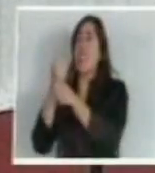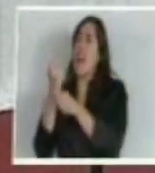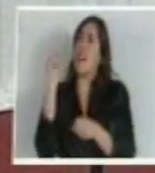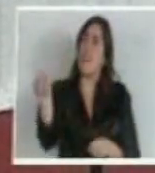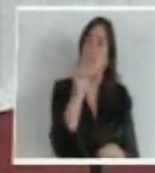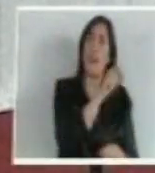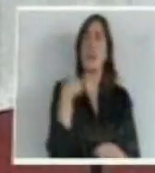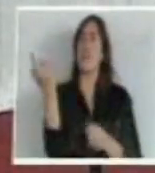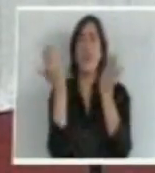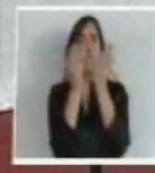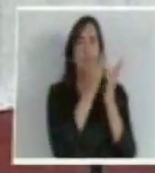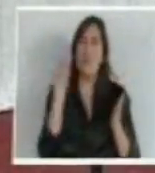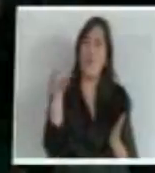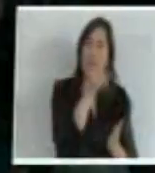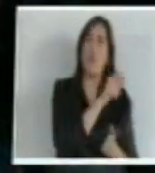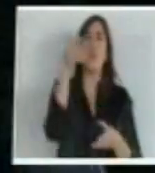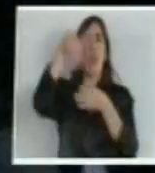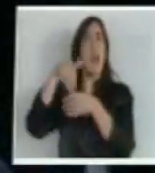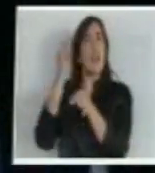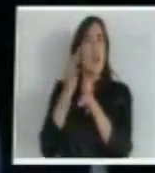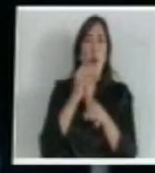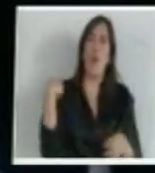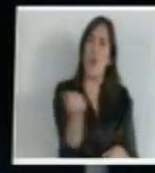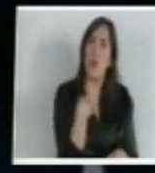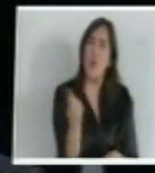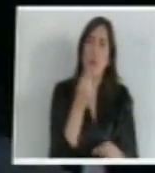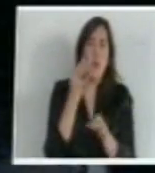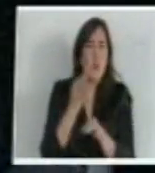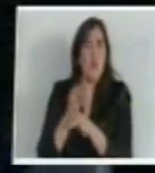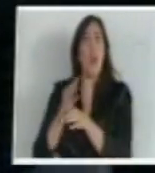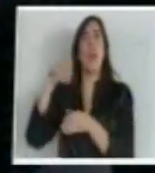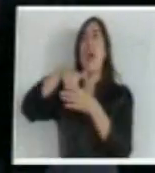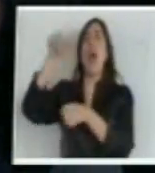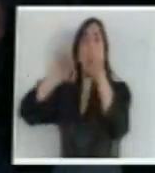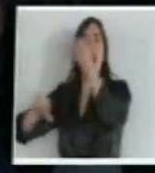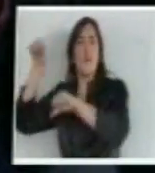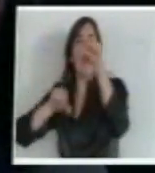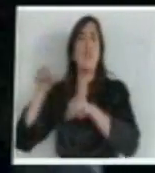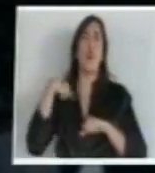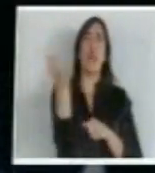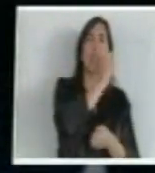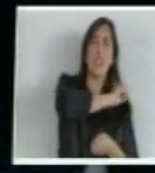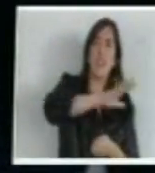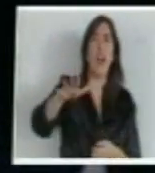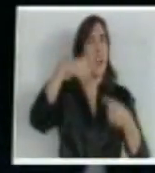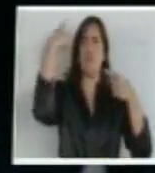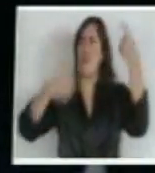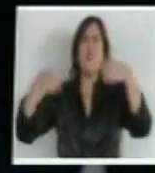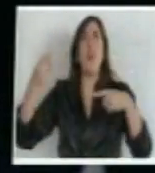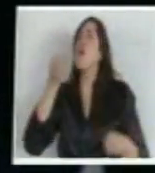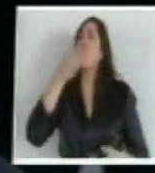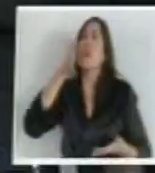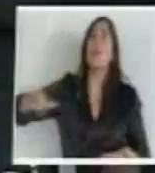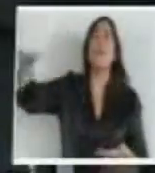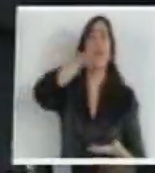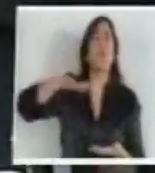nuestros estudios, en nuestras escuelas, en nuestras fábricas, en nuestros laboratorios, en nuestros campos, en todos los